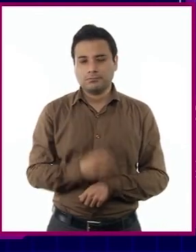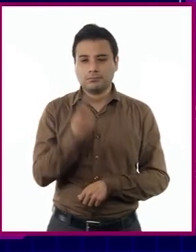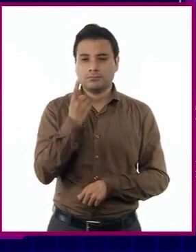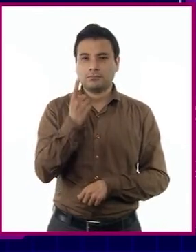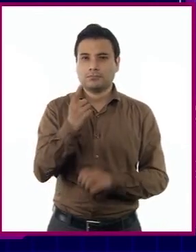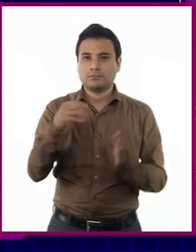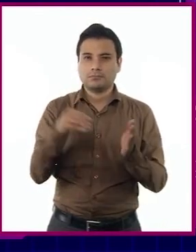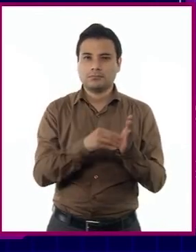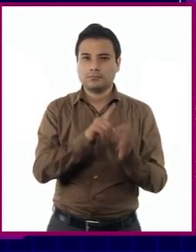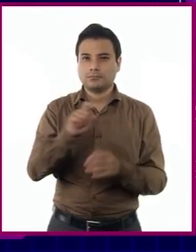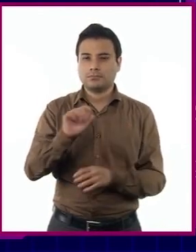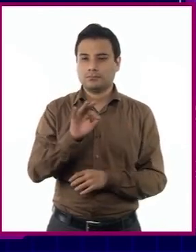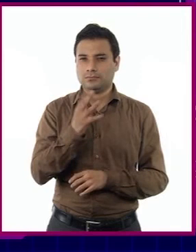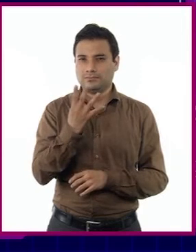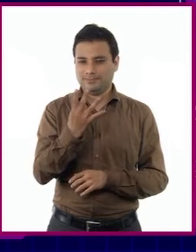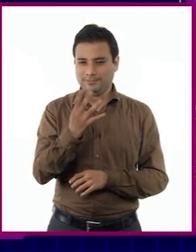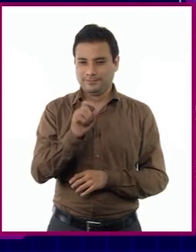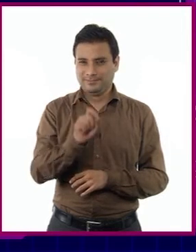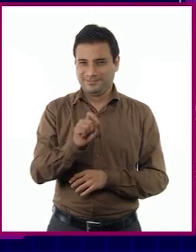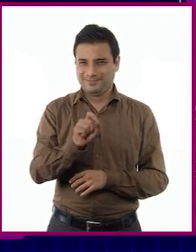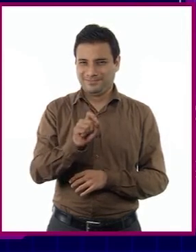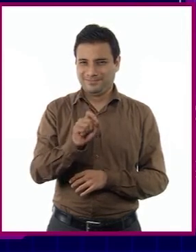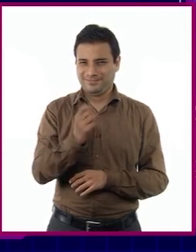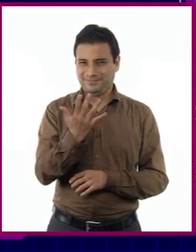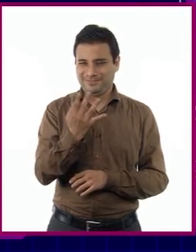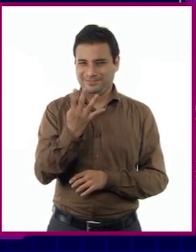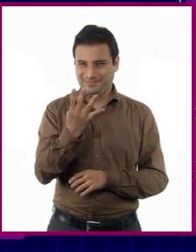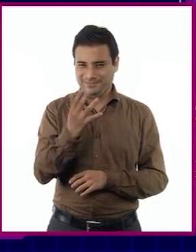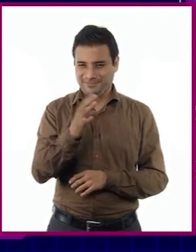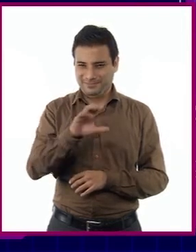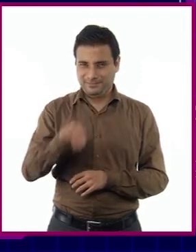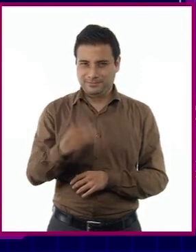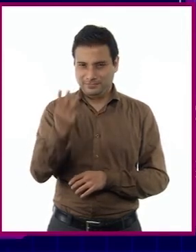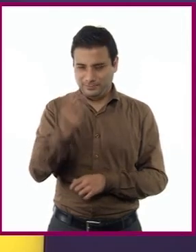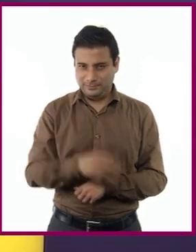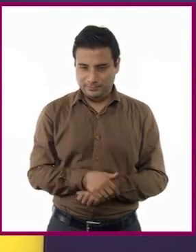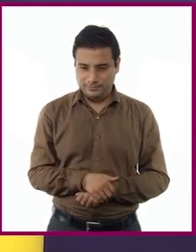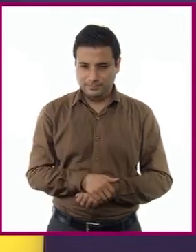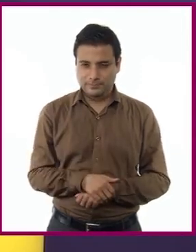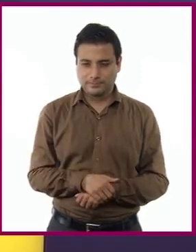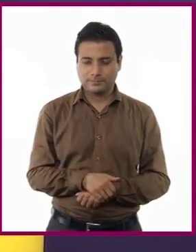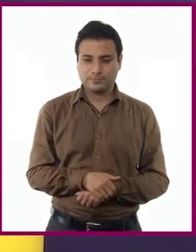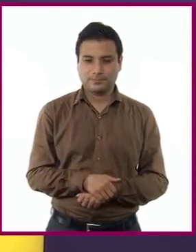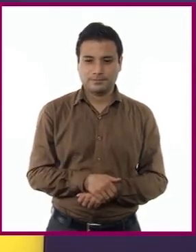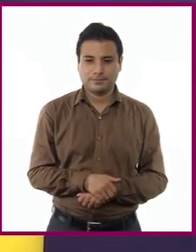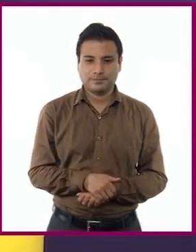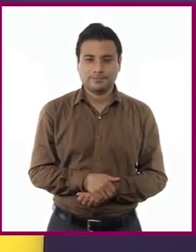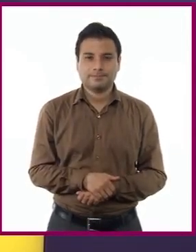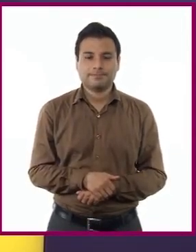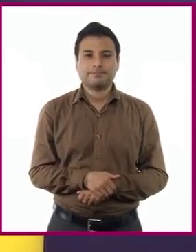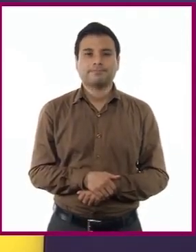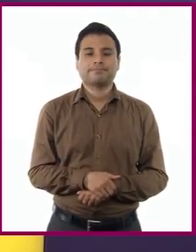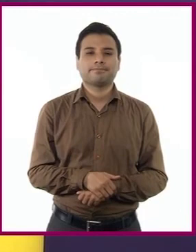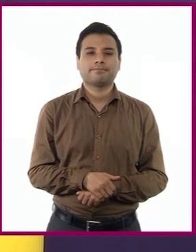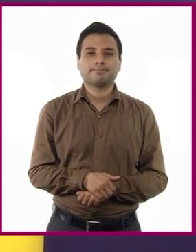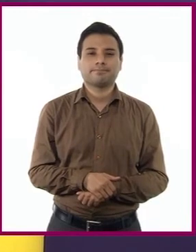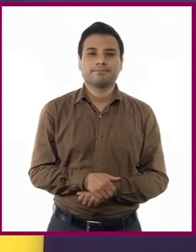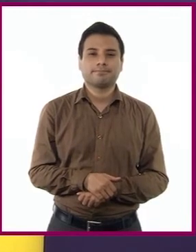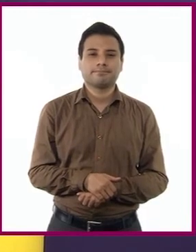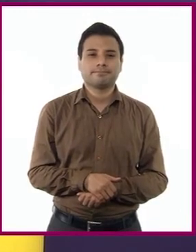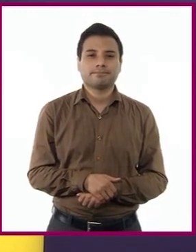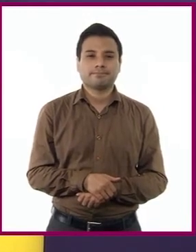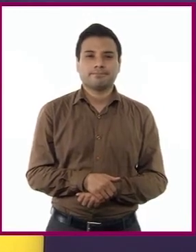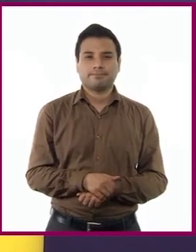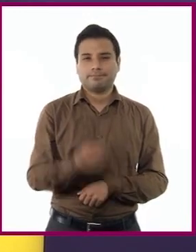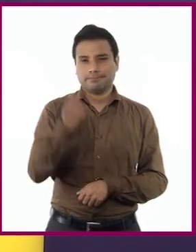144 punto 54 centímetros cúbicos consideren ahora el cilindro